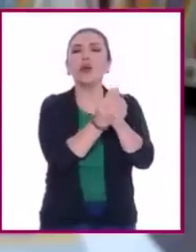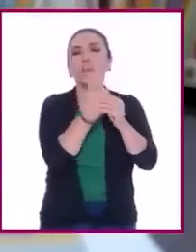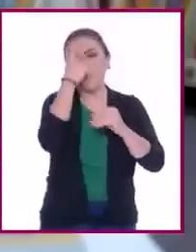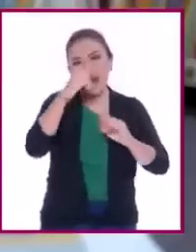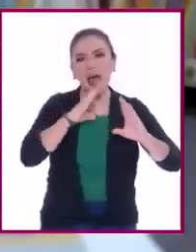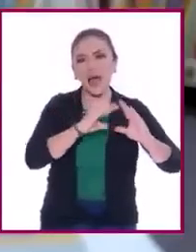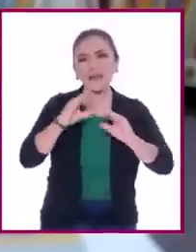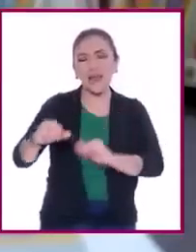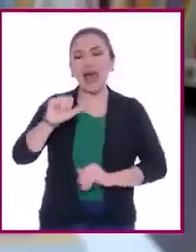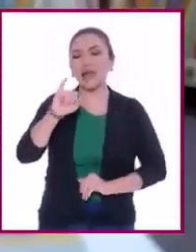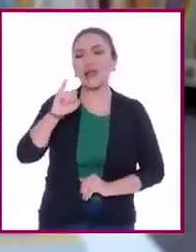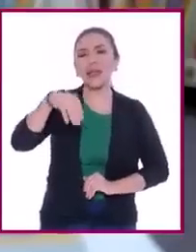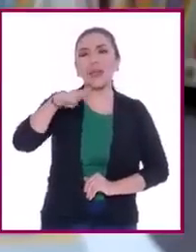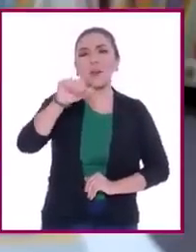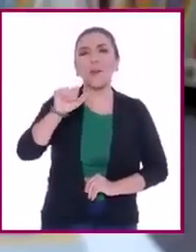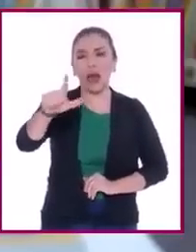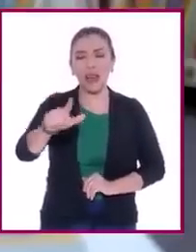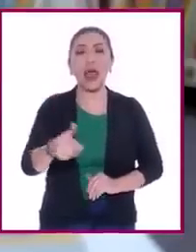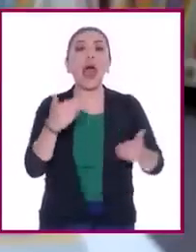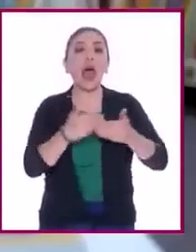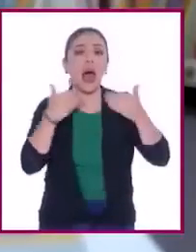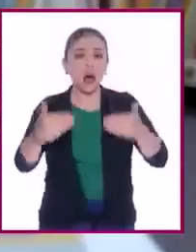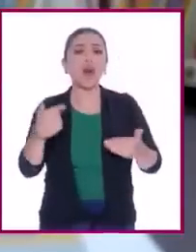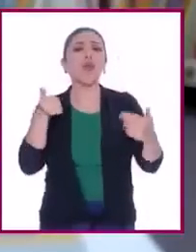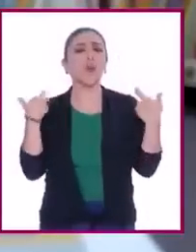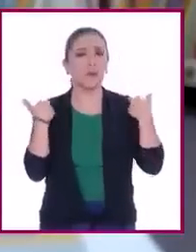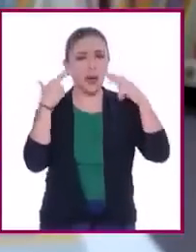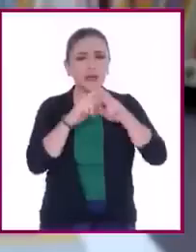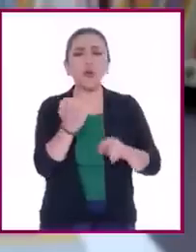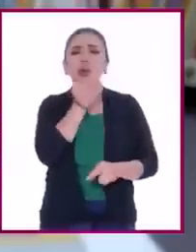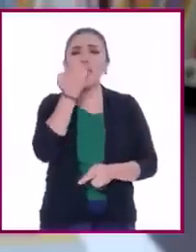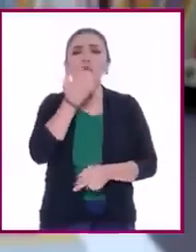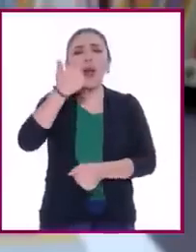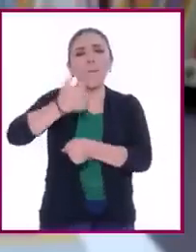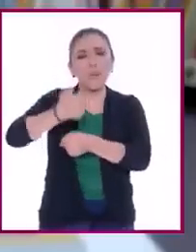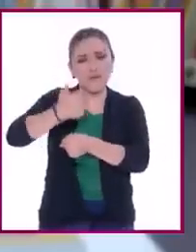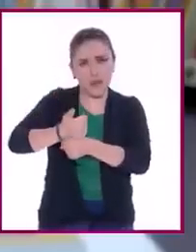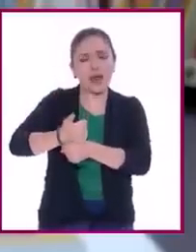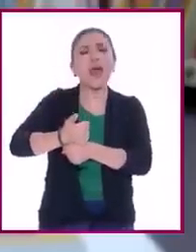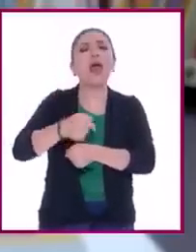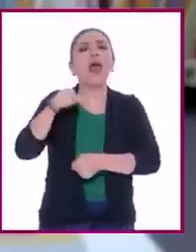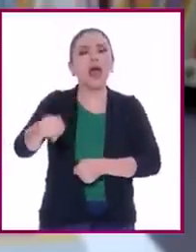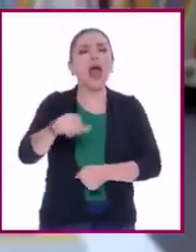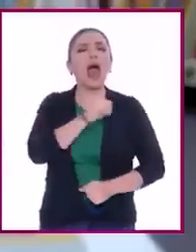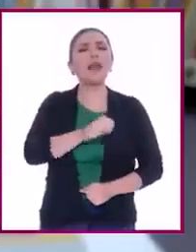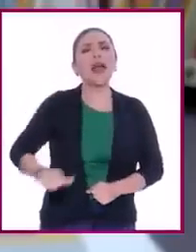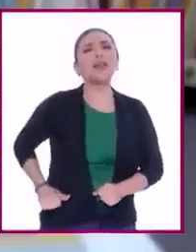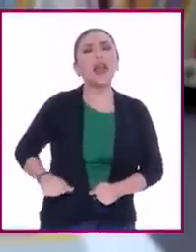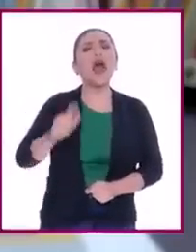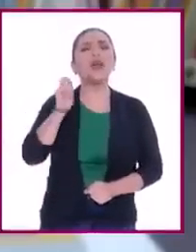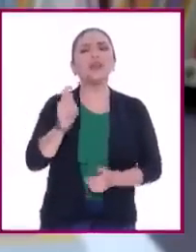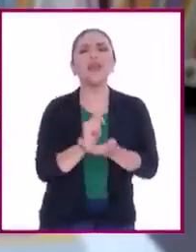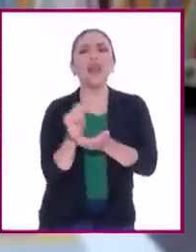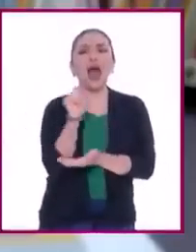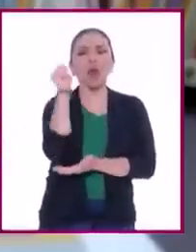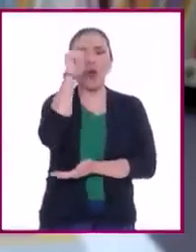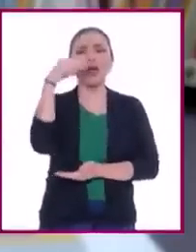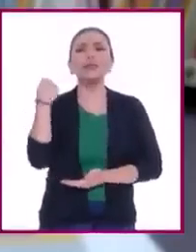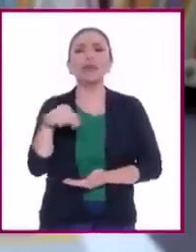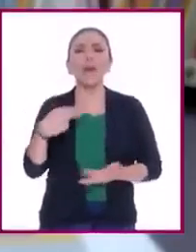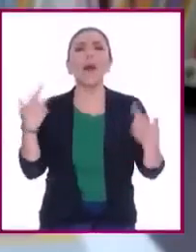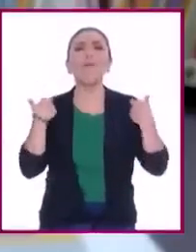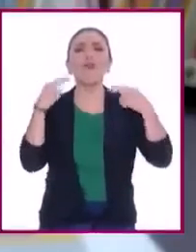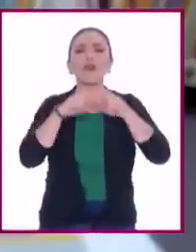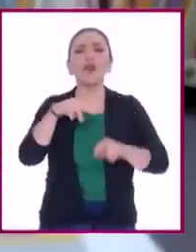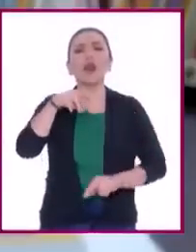del inbal actualmente doy clases en una escuela primaria de la alcaldía Tláhuac llamada profesor